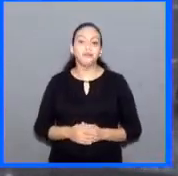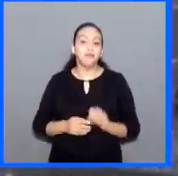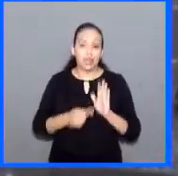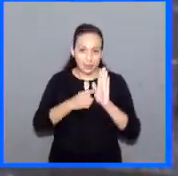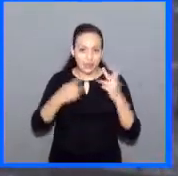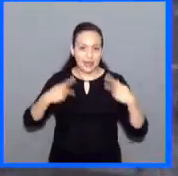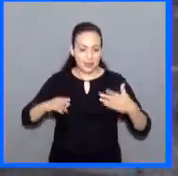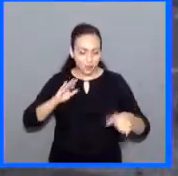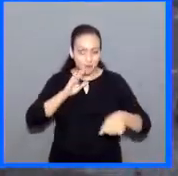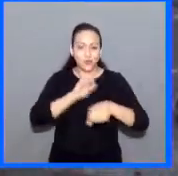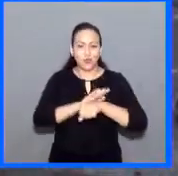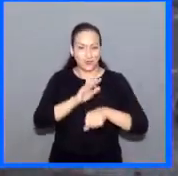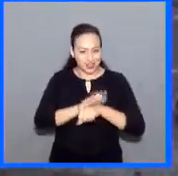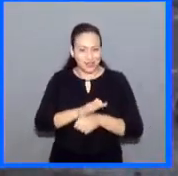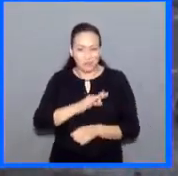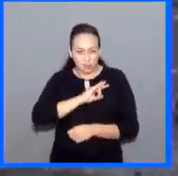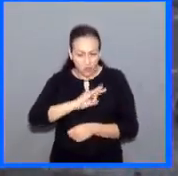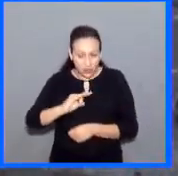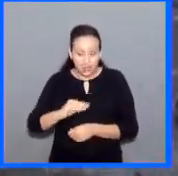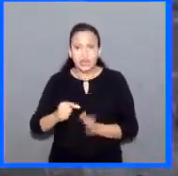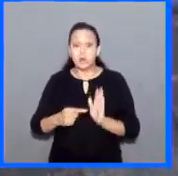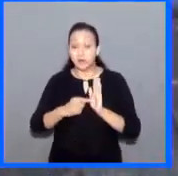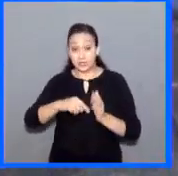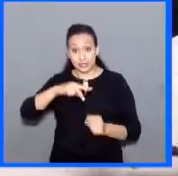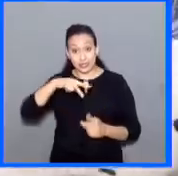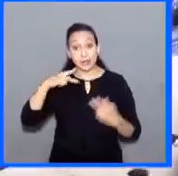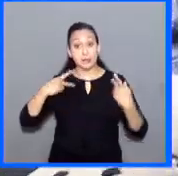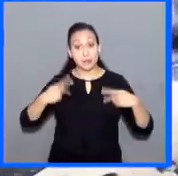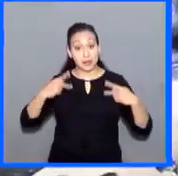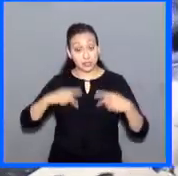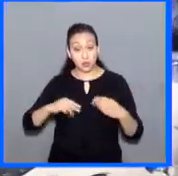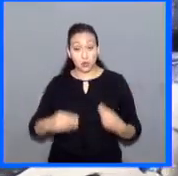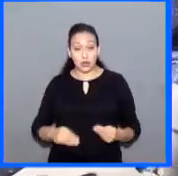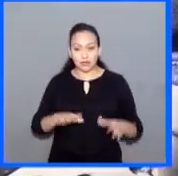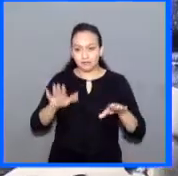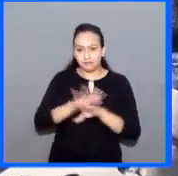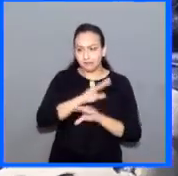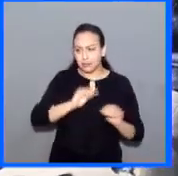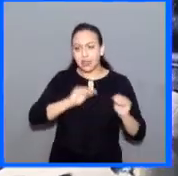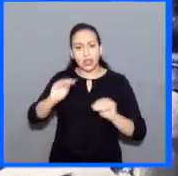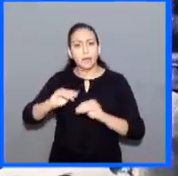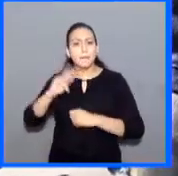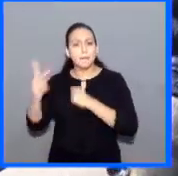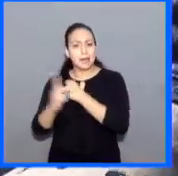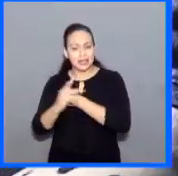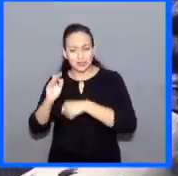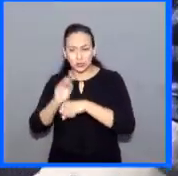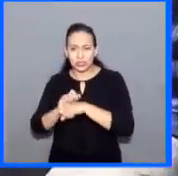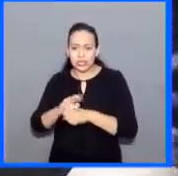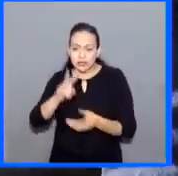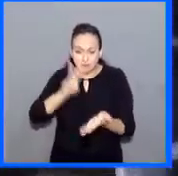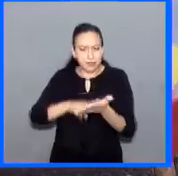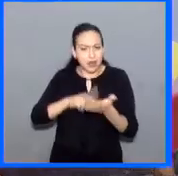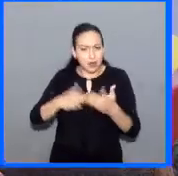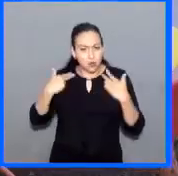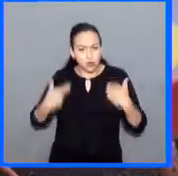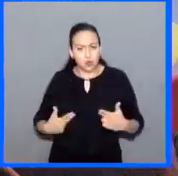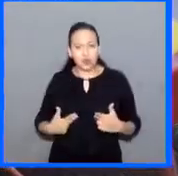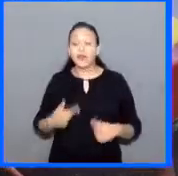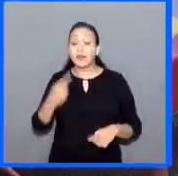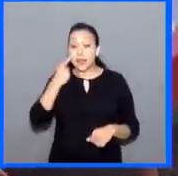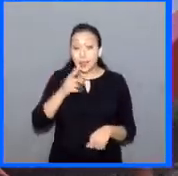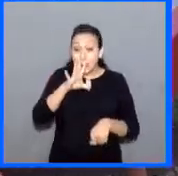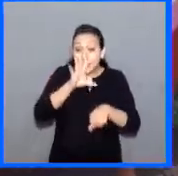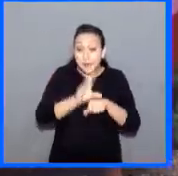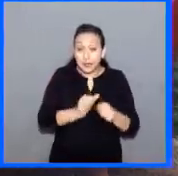compromiso ético con la dignidad de las personas migrantes. Además de que el asilo es un derecho humano frente a